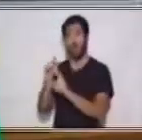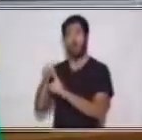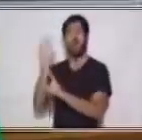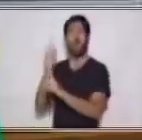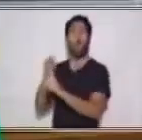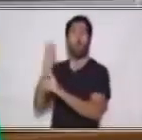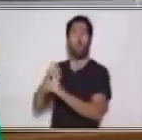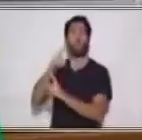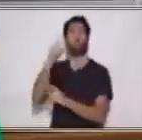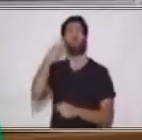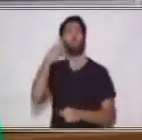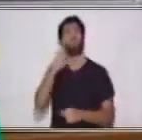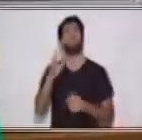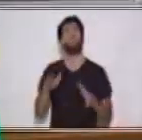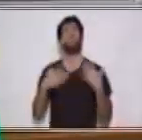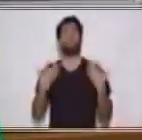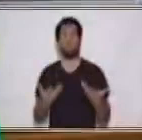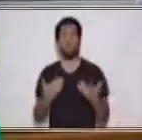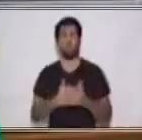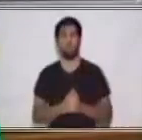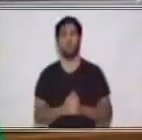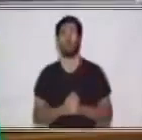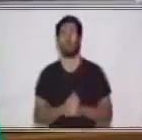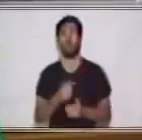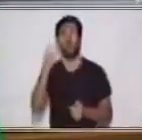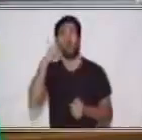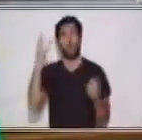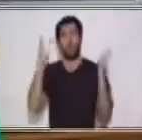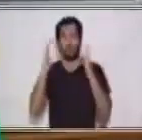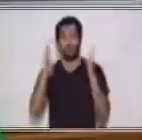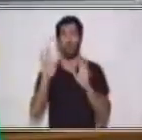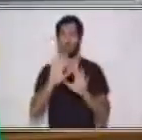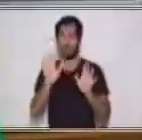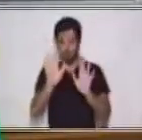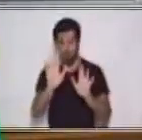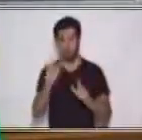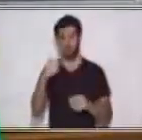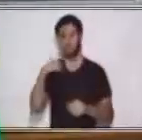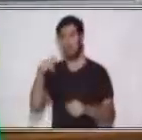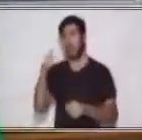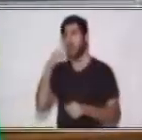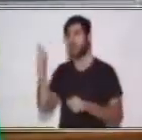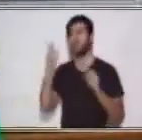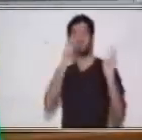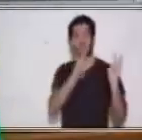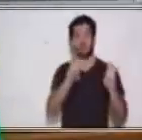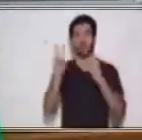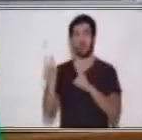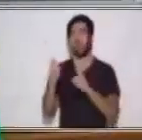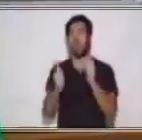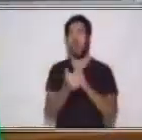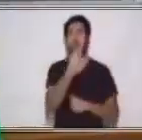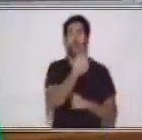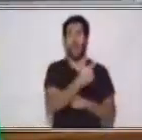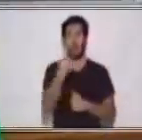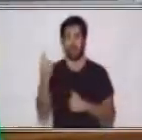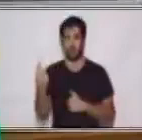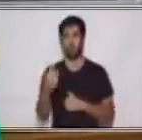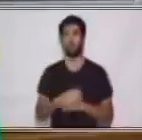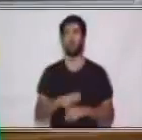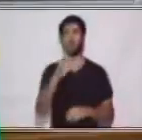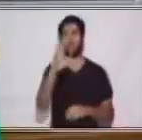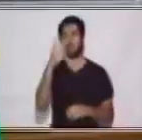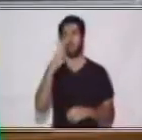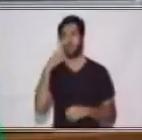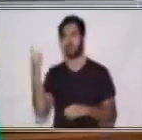No te preocupes, ahorita vamos a determinar las características o las diferencias que tiene cada punto de vista. Vamos a comenzar con el punto